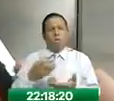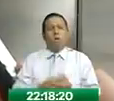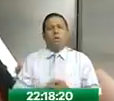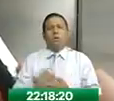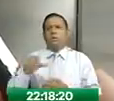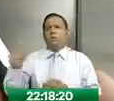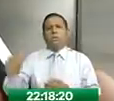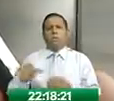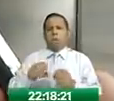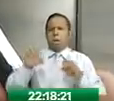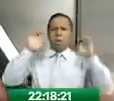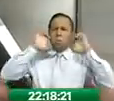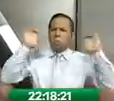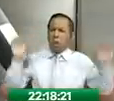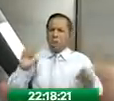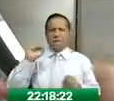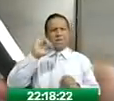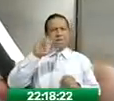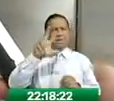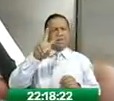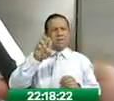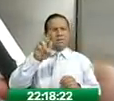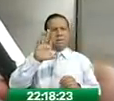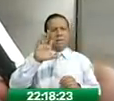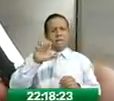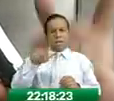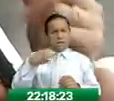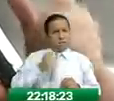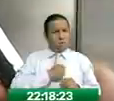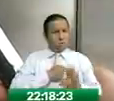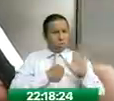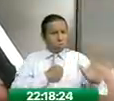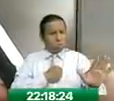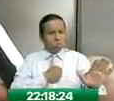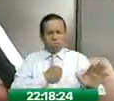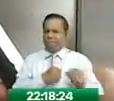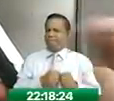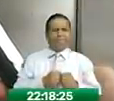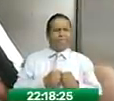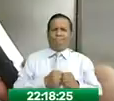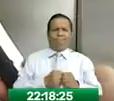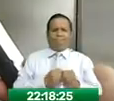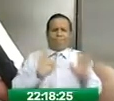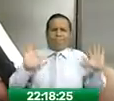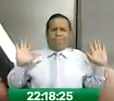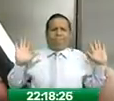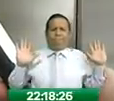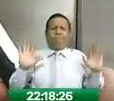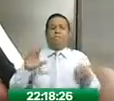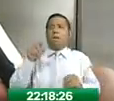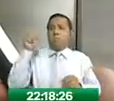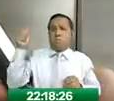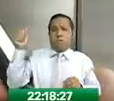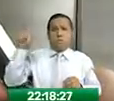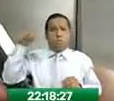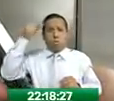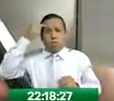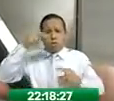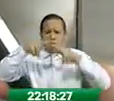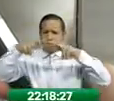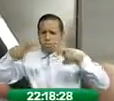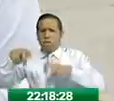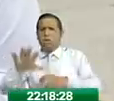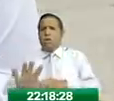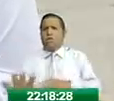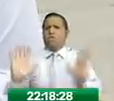pertenece a Daniel Salcedo, de ahí que la fiscalía tiene que investigar a los accionistas de dicha empresa y también a los funcionarios del